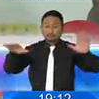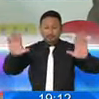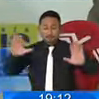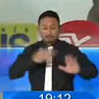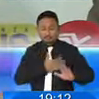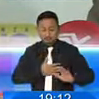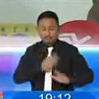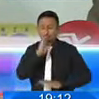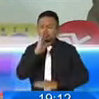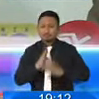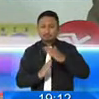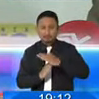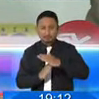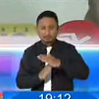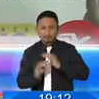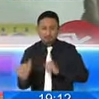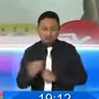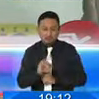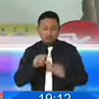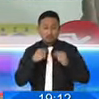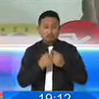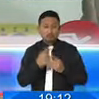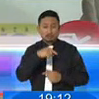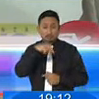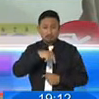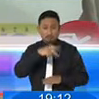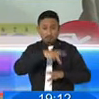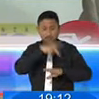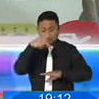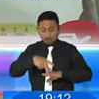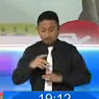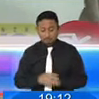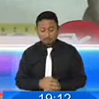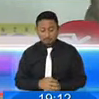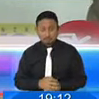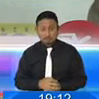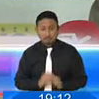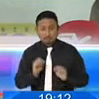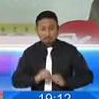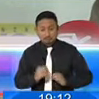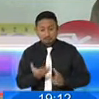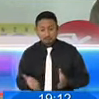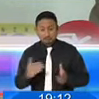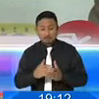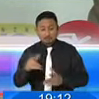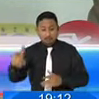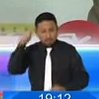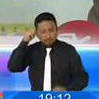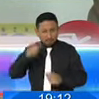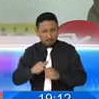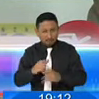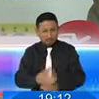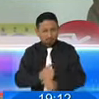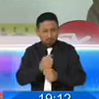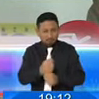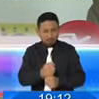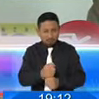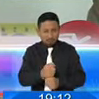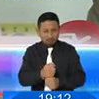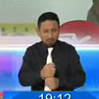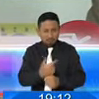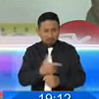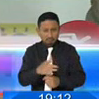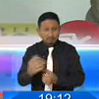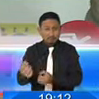mesura igual que nuestra militancia que recuperen en la memoria las